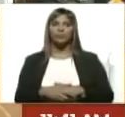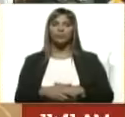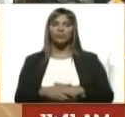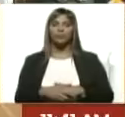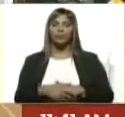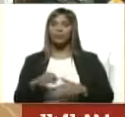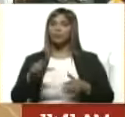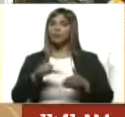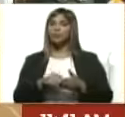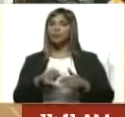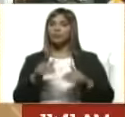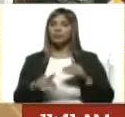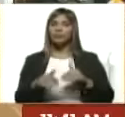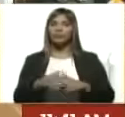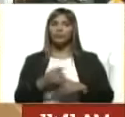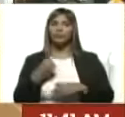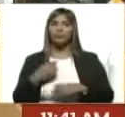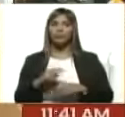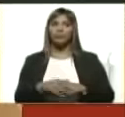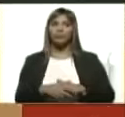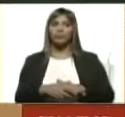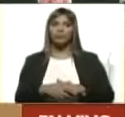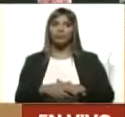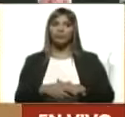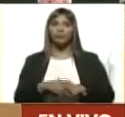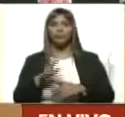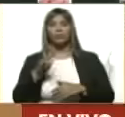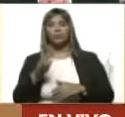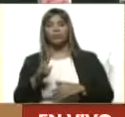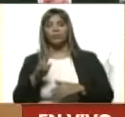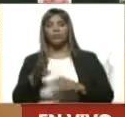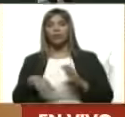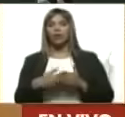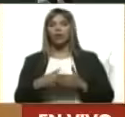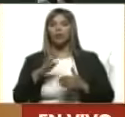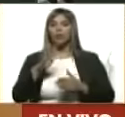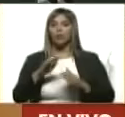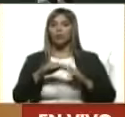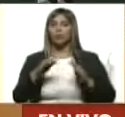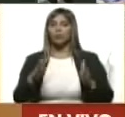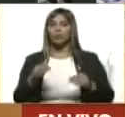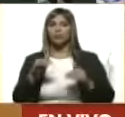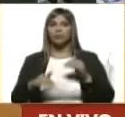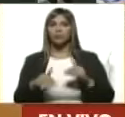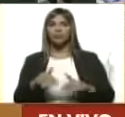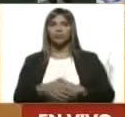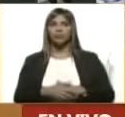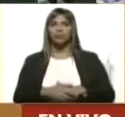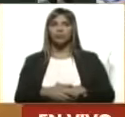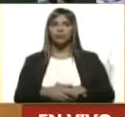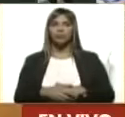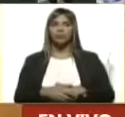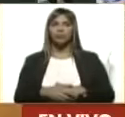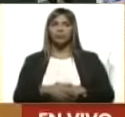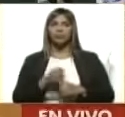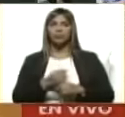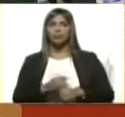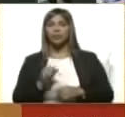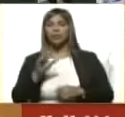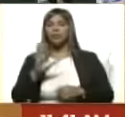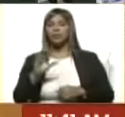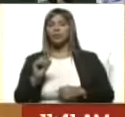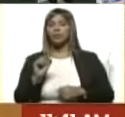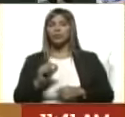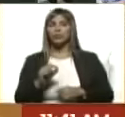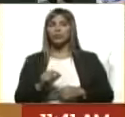Cada centro de votación tendrá entre 2 a 4 mesas electorales. Se estiman 50